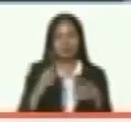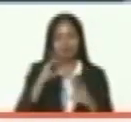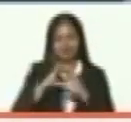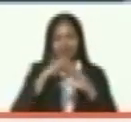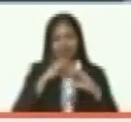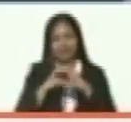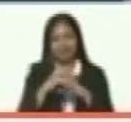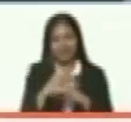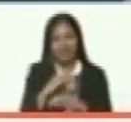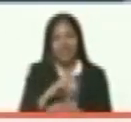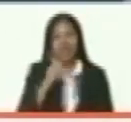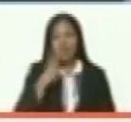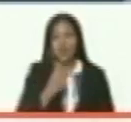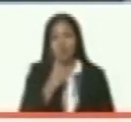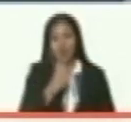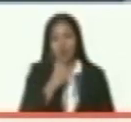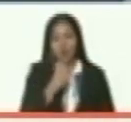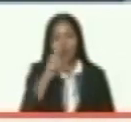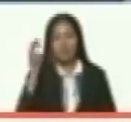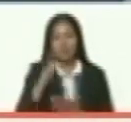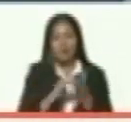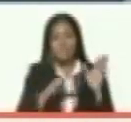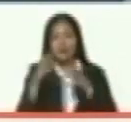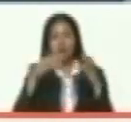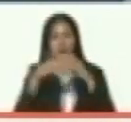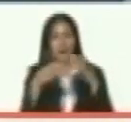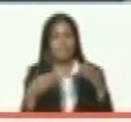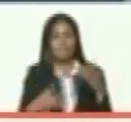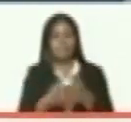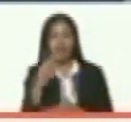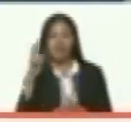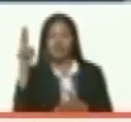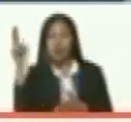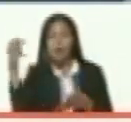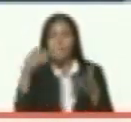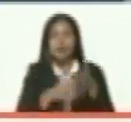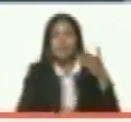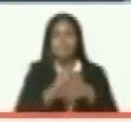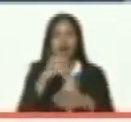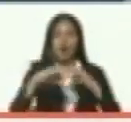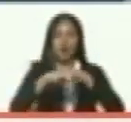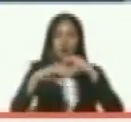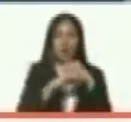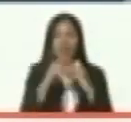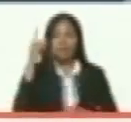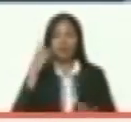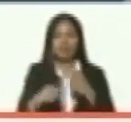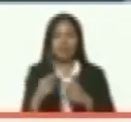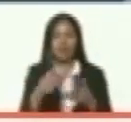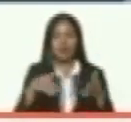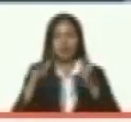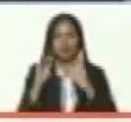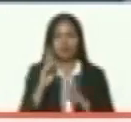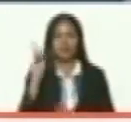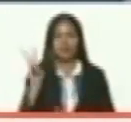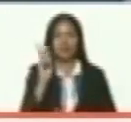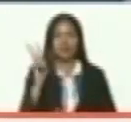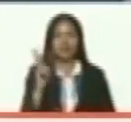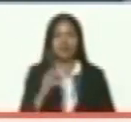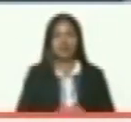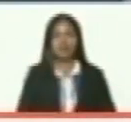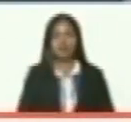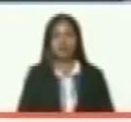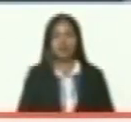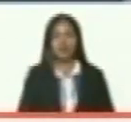autobuses Yutón, 2.000 nuevas unidades. Casi la mitad las vamos a construir en Venezuela, en la fábrica